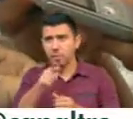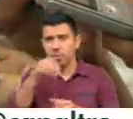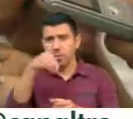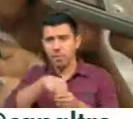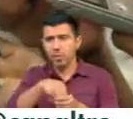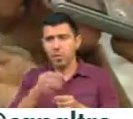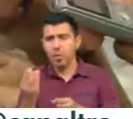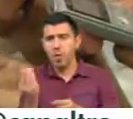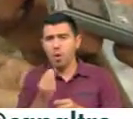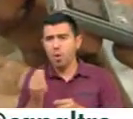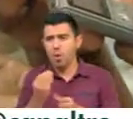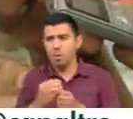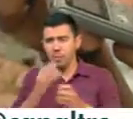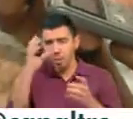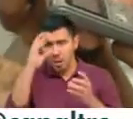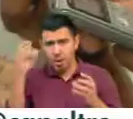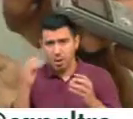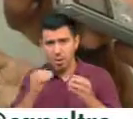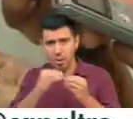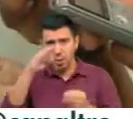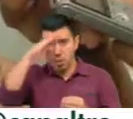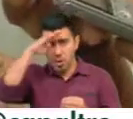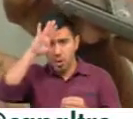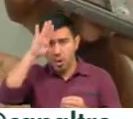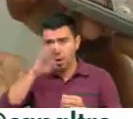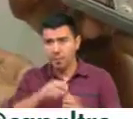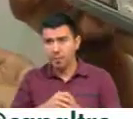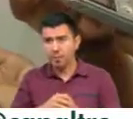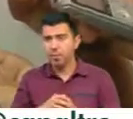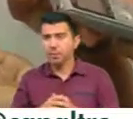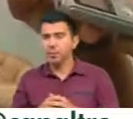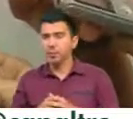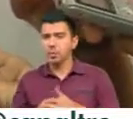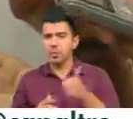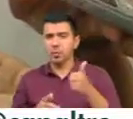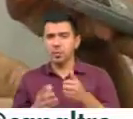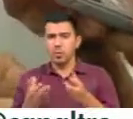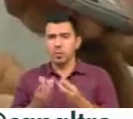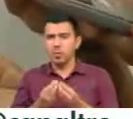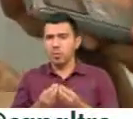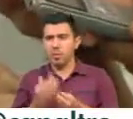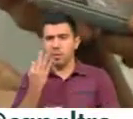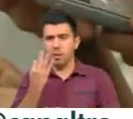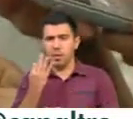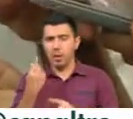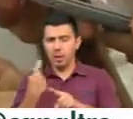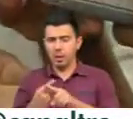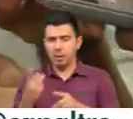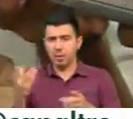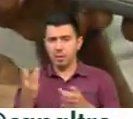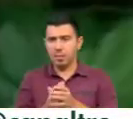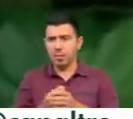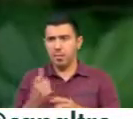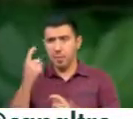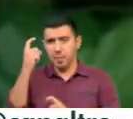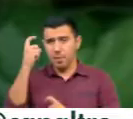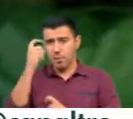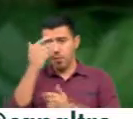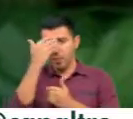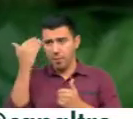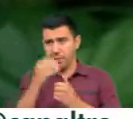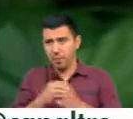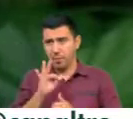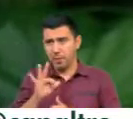de los acuerdos de la habana es una comisión conformada por tres miembros de las farc y tres miembros del gobierno una